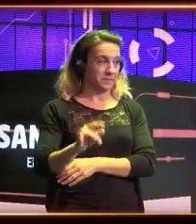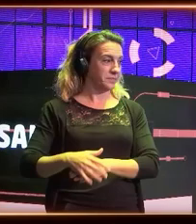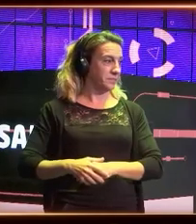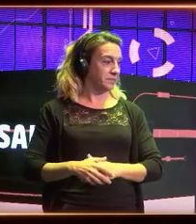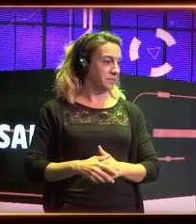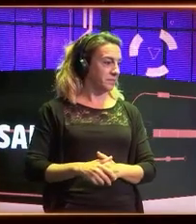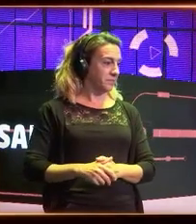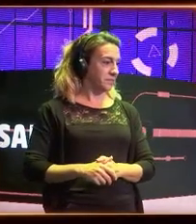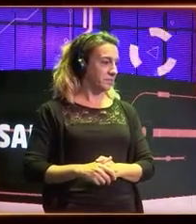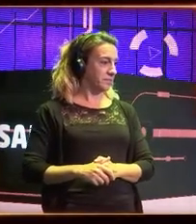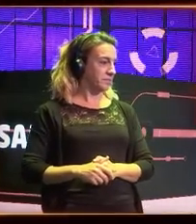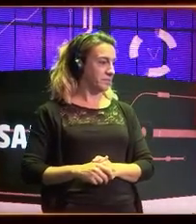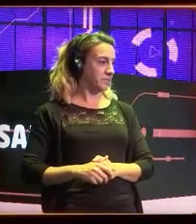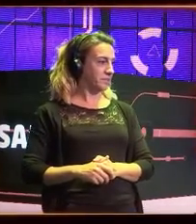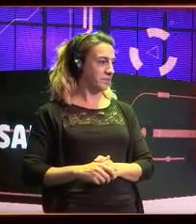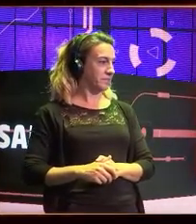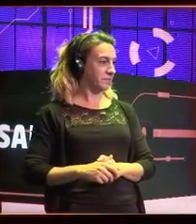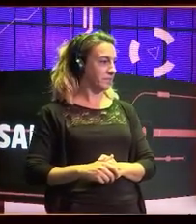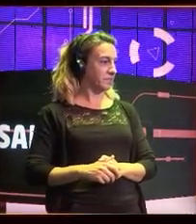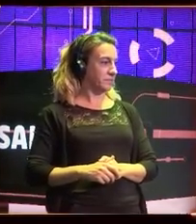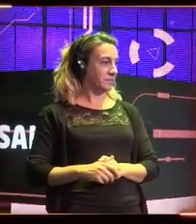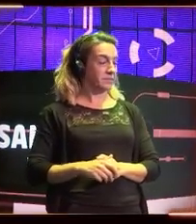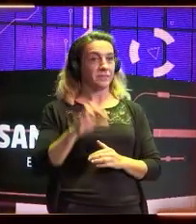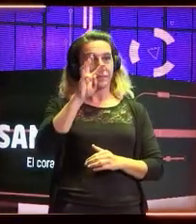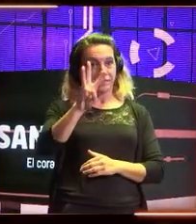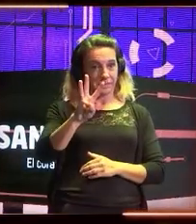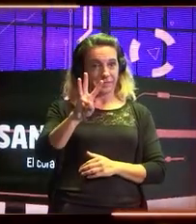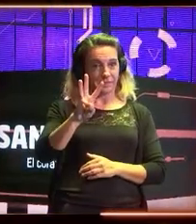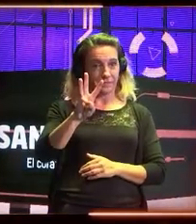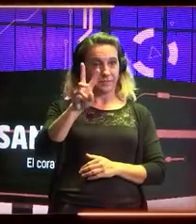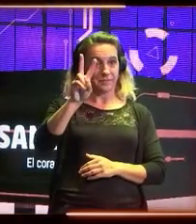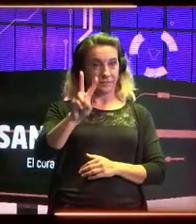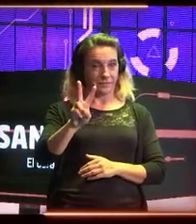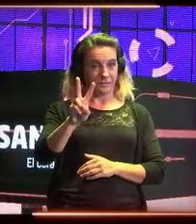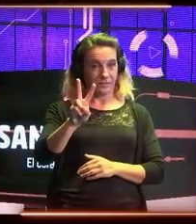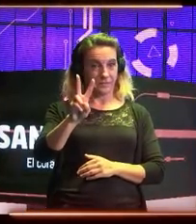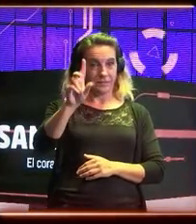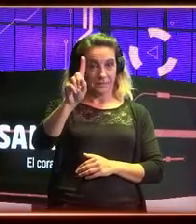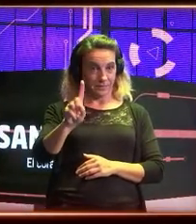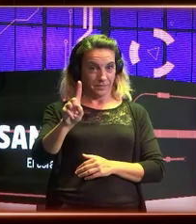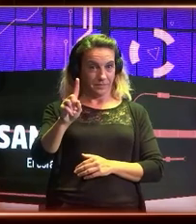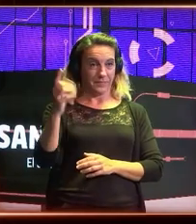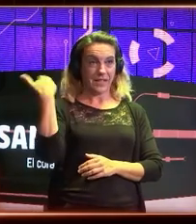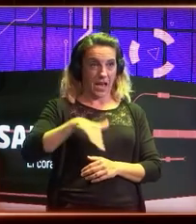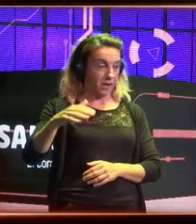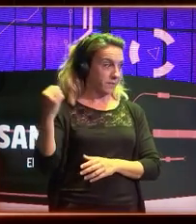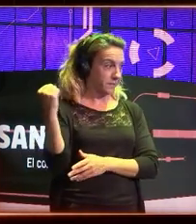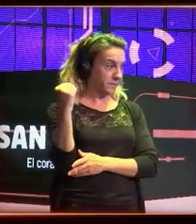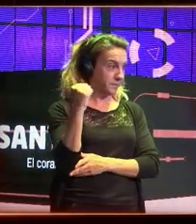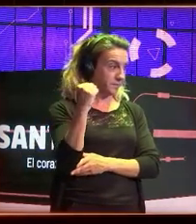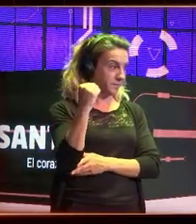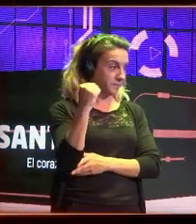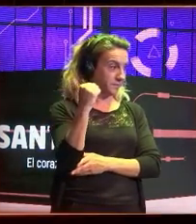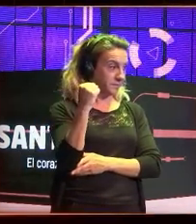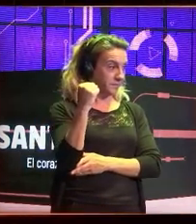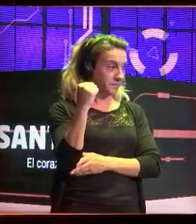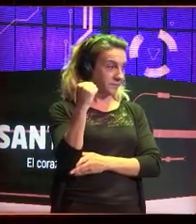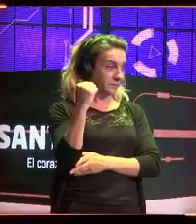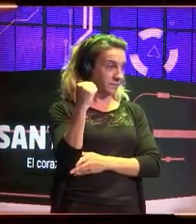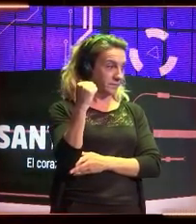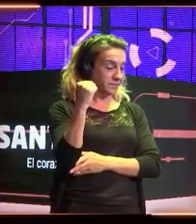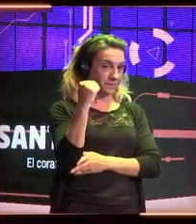a ver tres dos un ya ahí está ahí está espera que estás